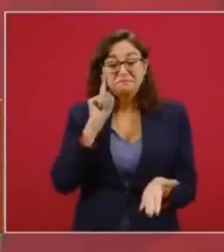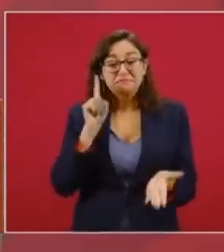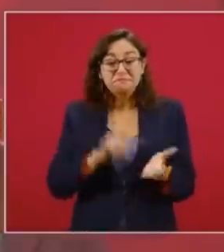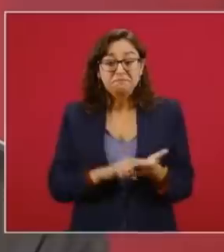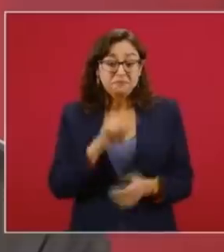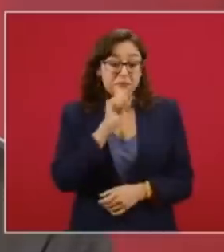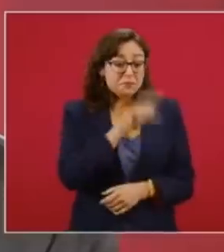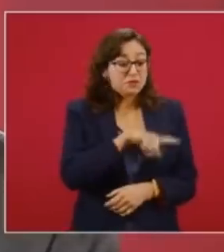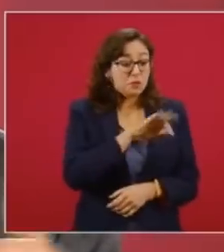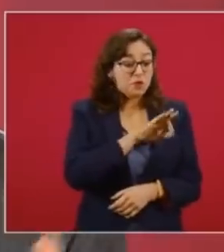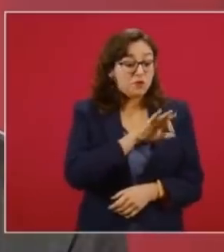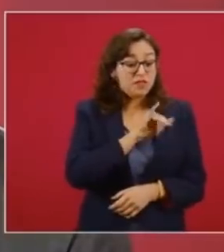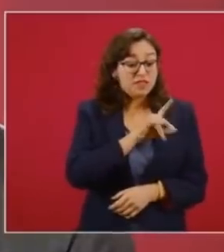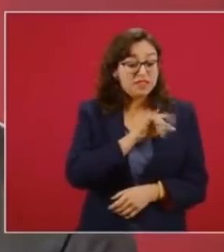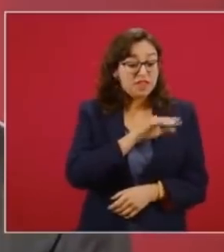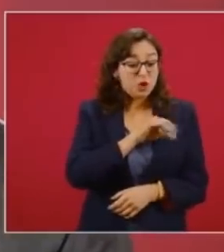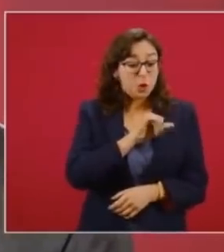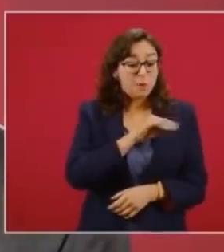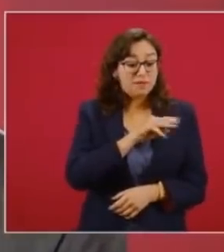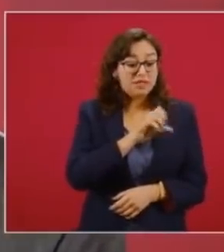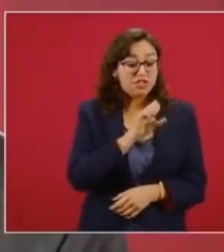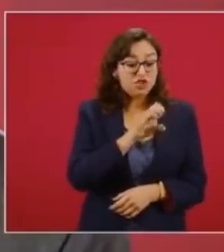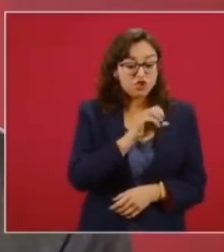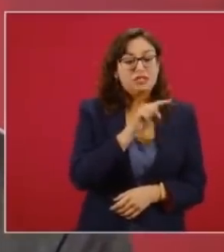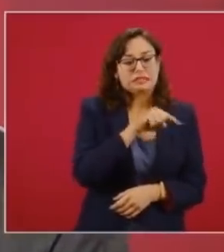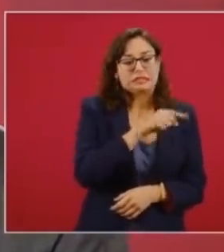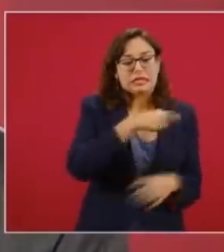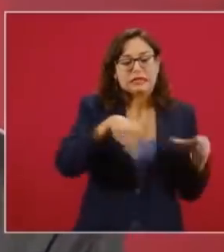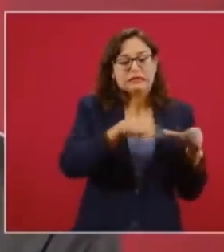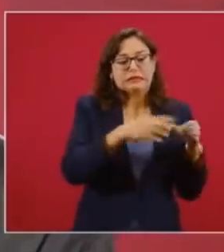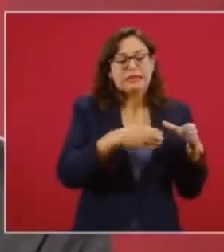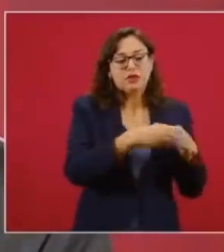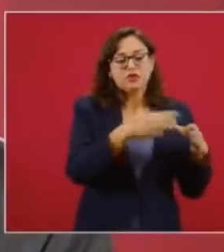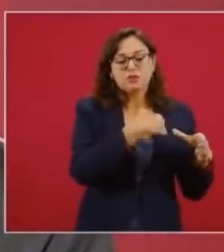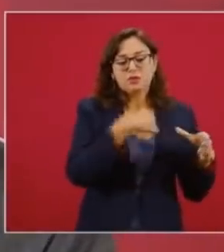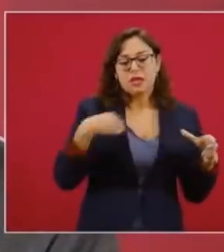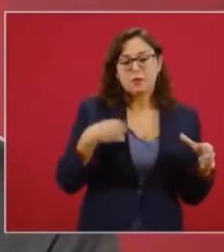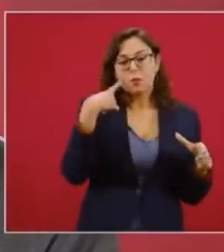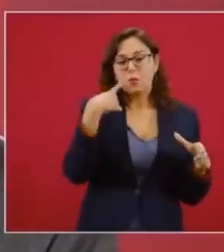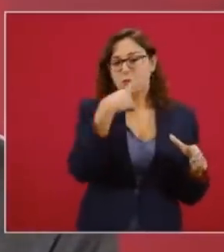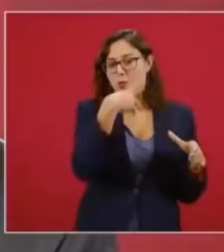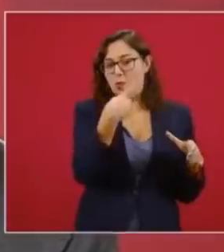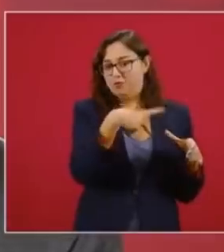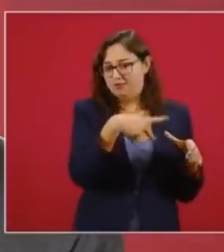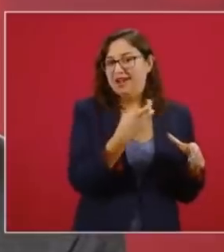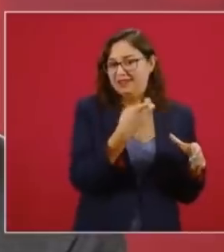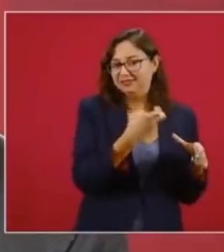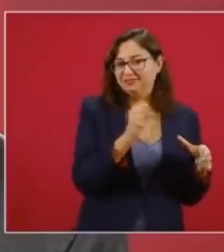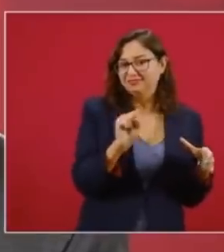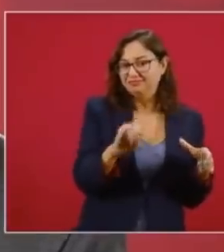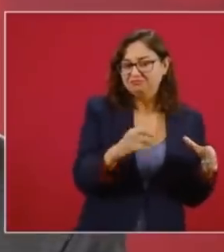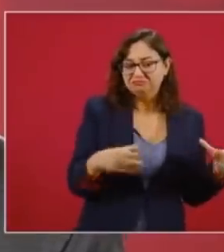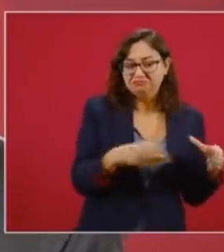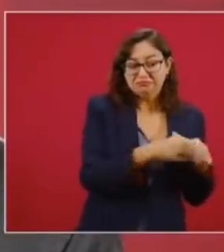través de los fideicomisos, porque hay un comité donde los miembros deciden el destino. A través del